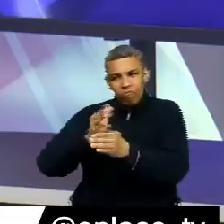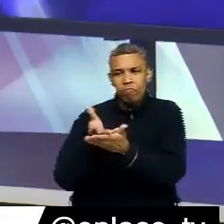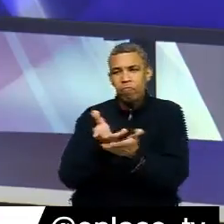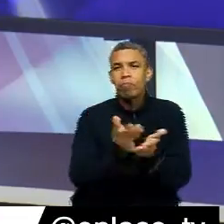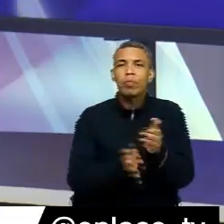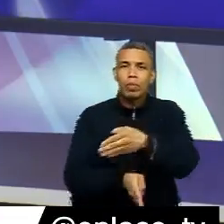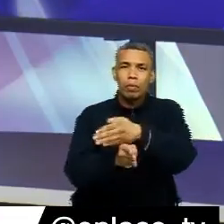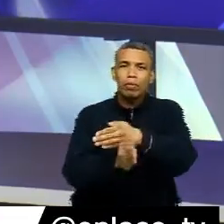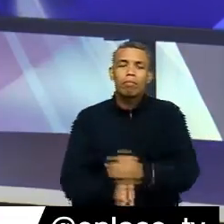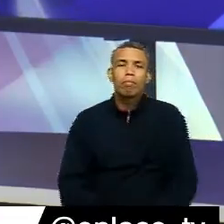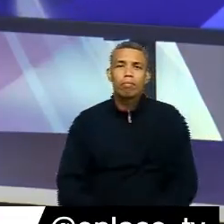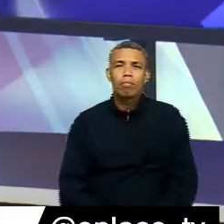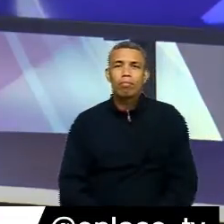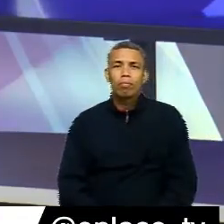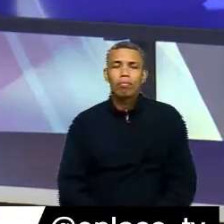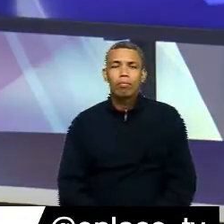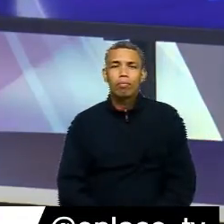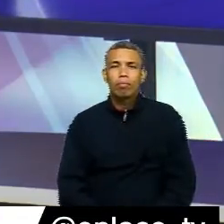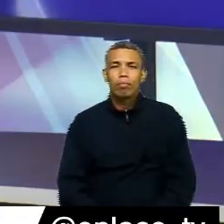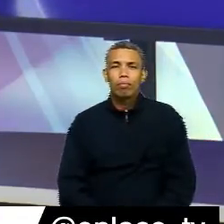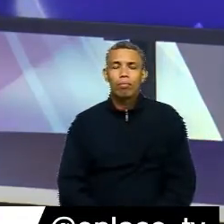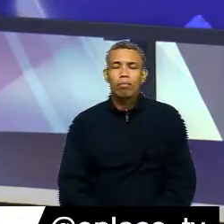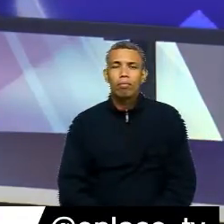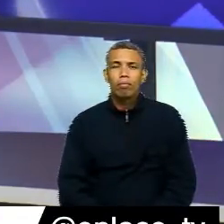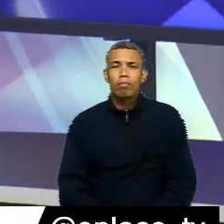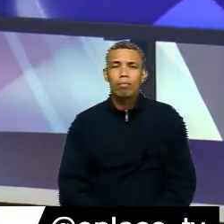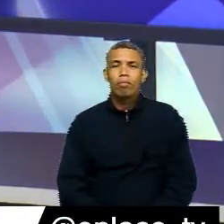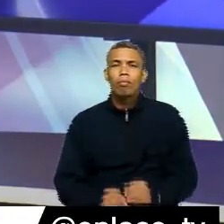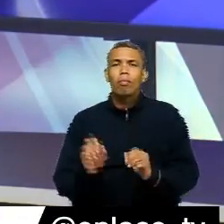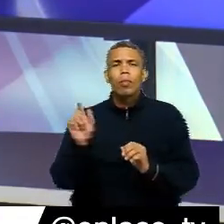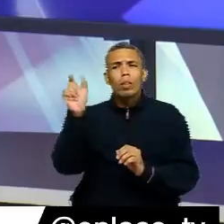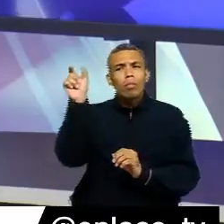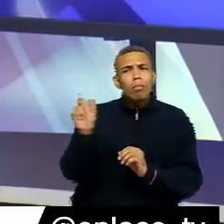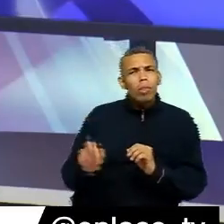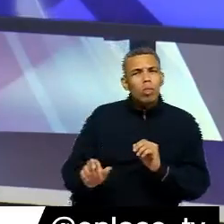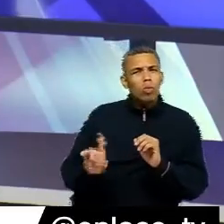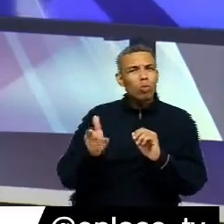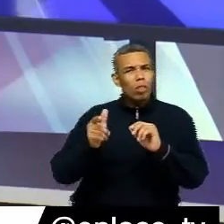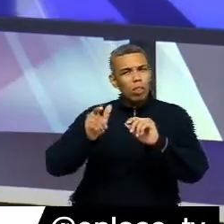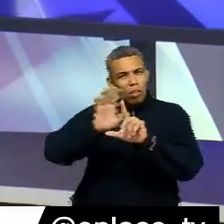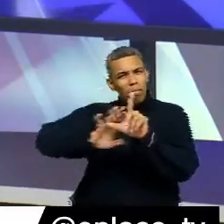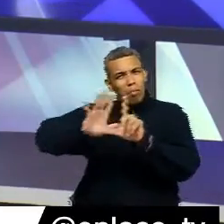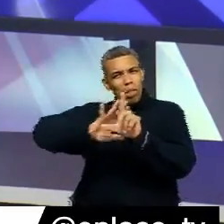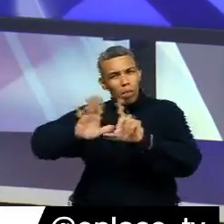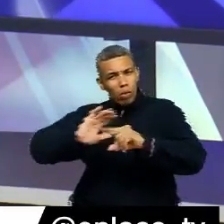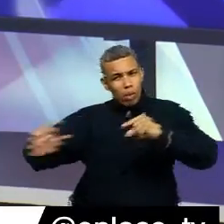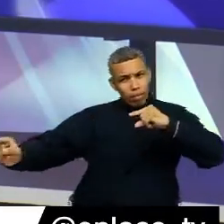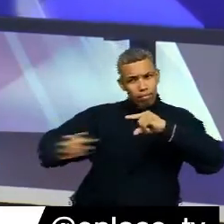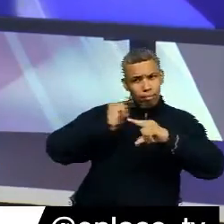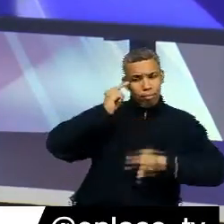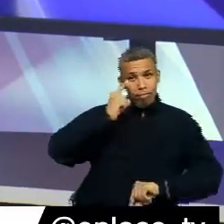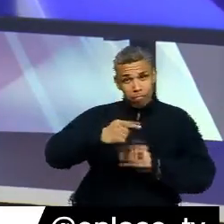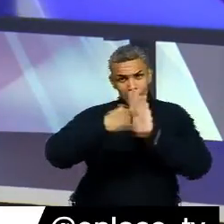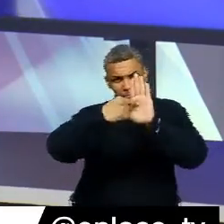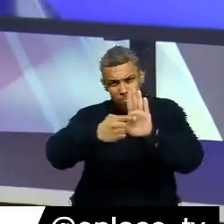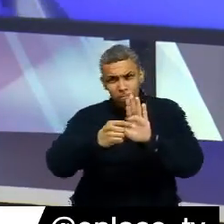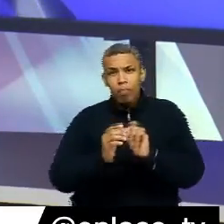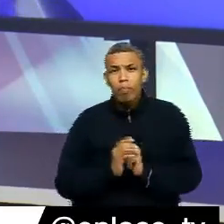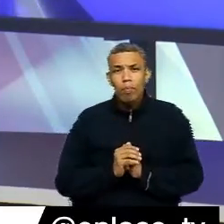Y un ciudadano hizo llegar a Enlace Noticias un video grabado en el Parque Santander, en donde presuntamente un